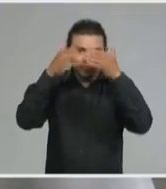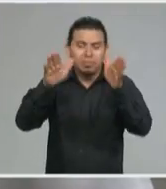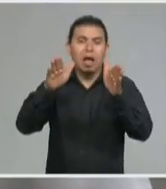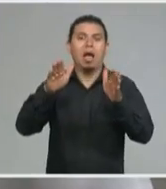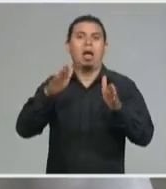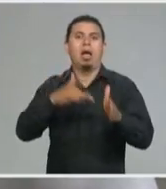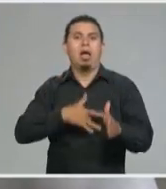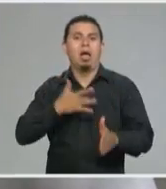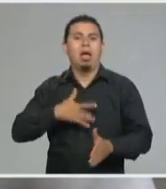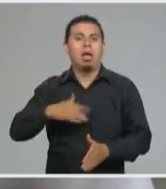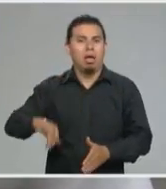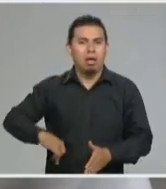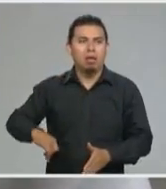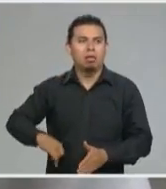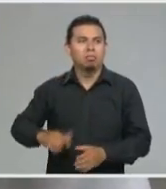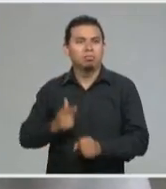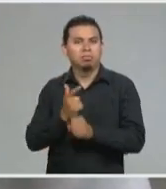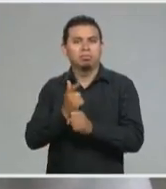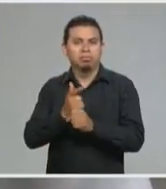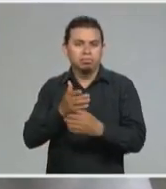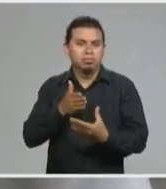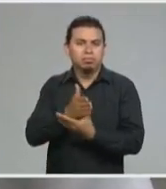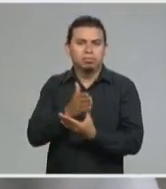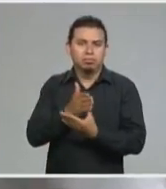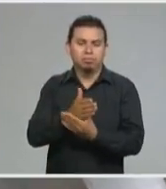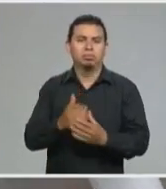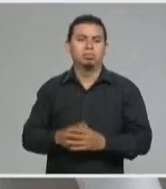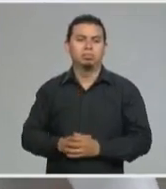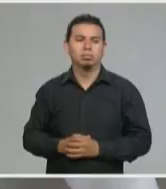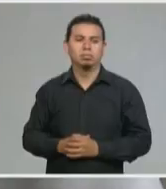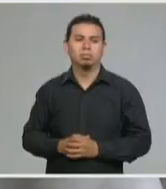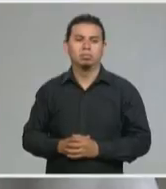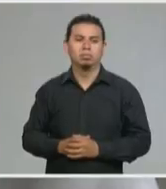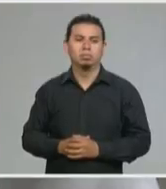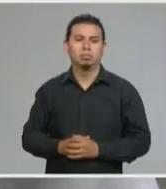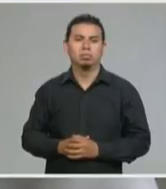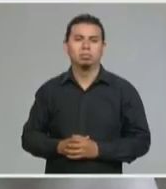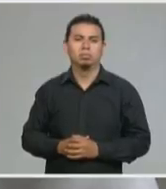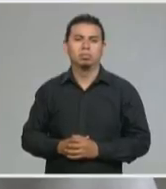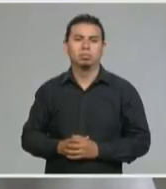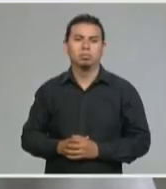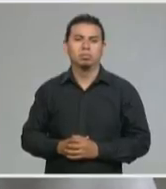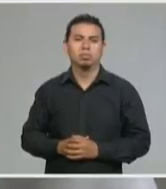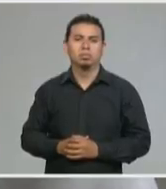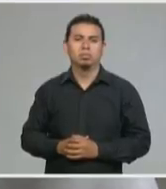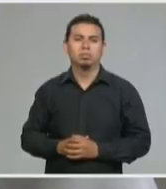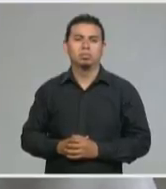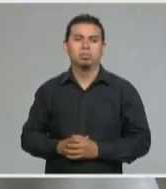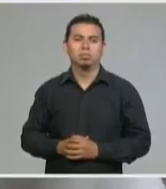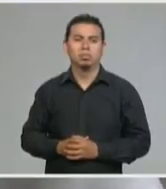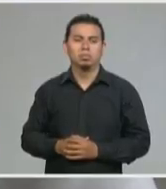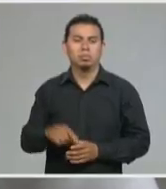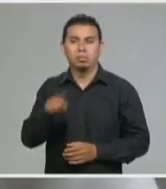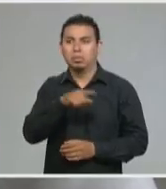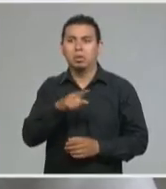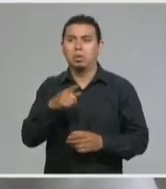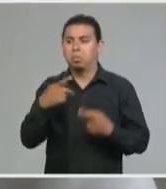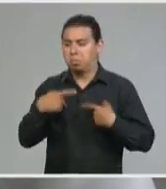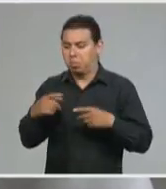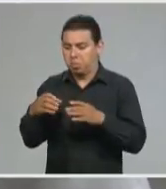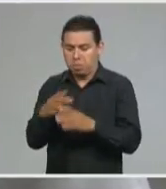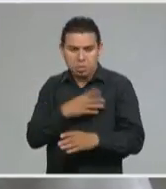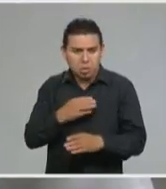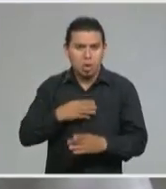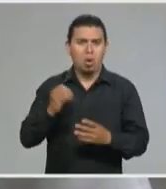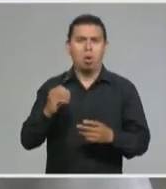ellos los pocos que quedan que hablan el mixteco y que le enseñen a sus nietos, a sus hijos o a quien quiera aprender.